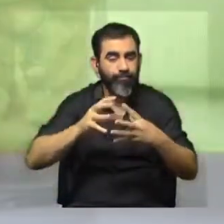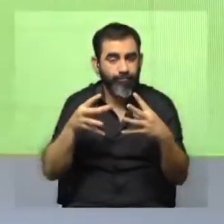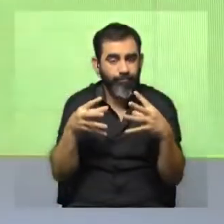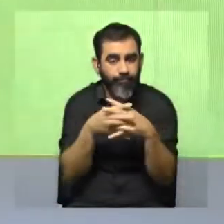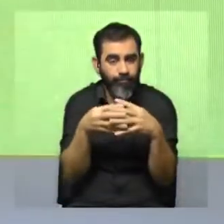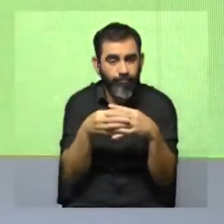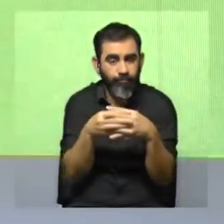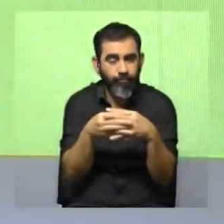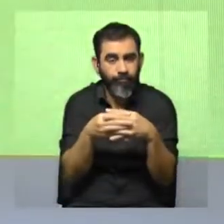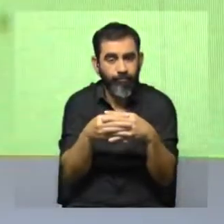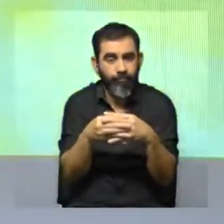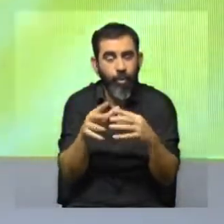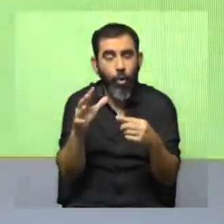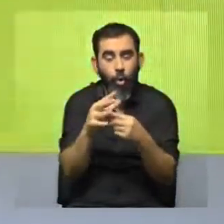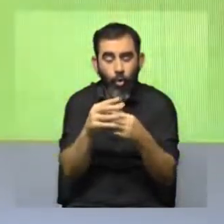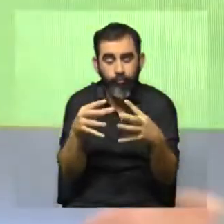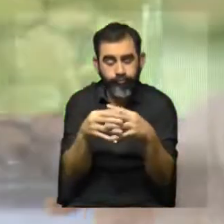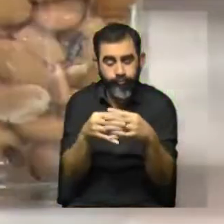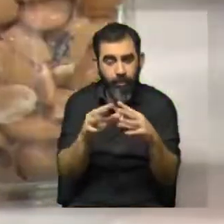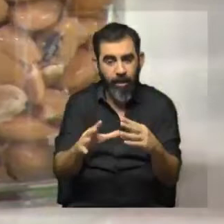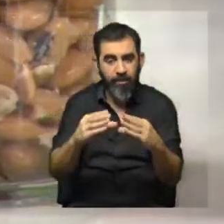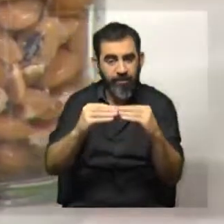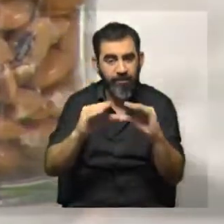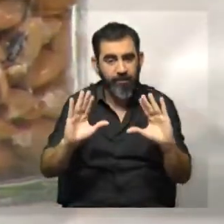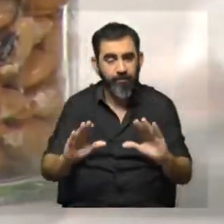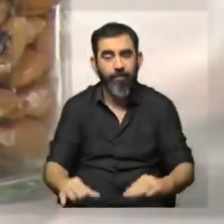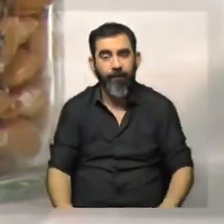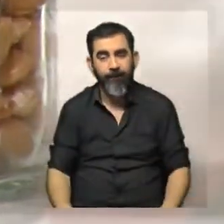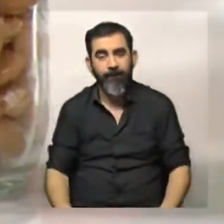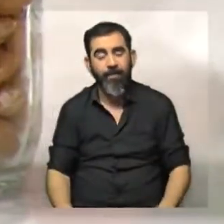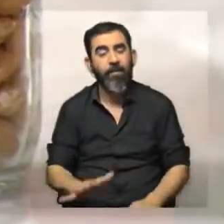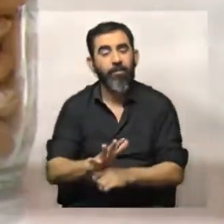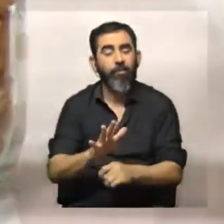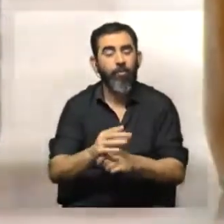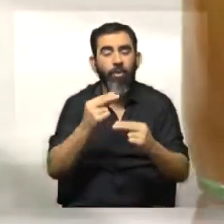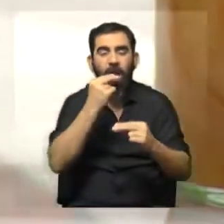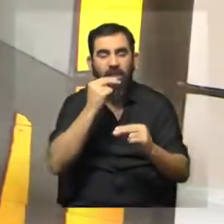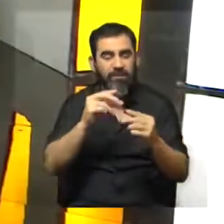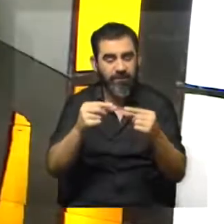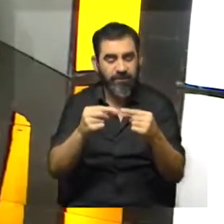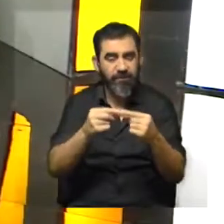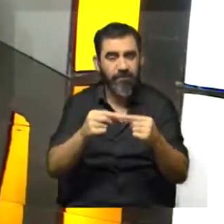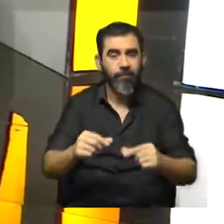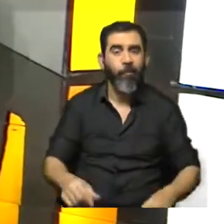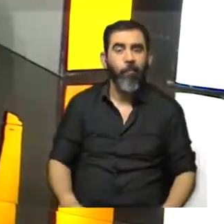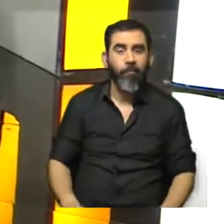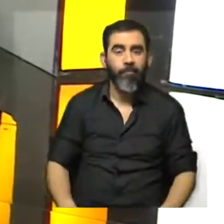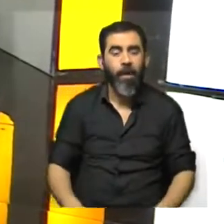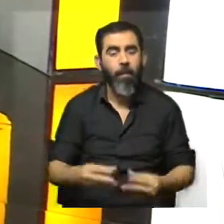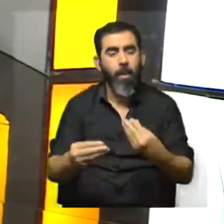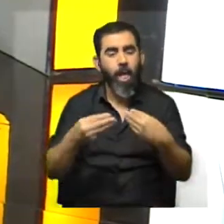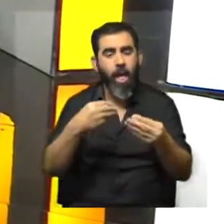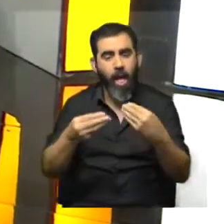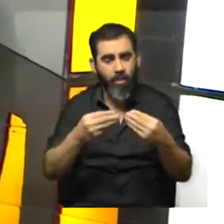que el micelio del hongo lo une todo y queda como... Lo tenemos ahí, ¿no? A ver. Como un aspecto de turrón queda así. Es blando y es